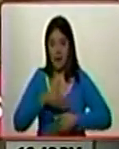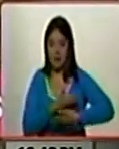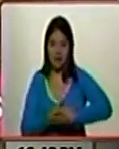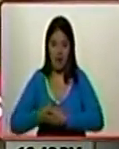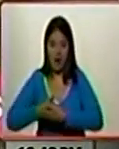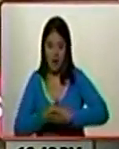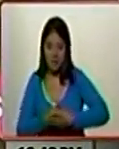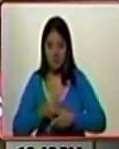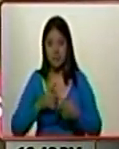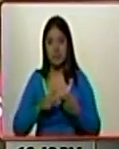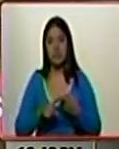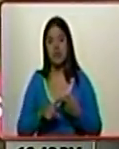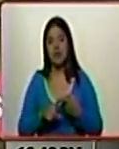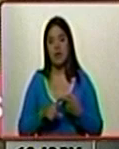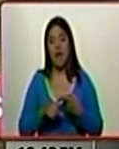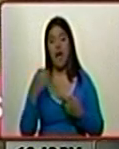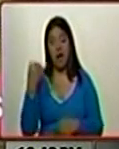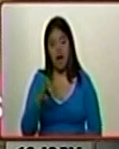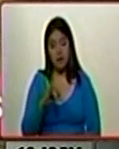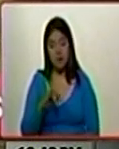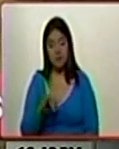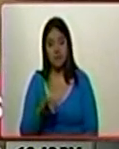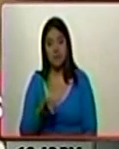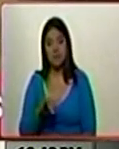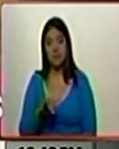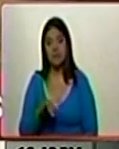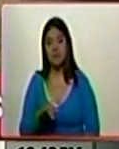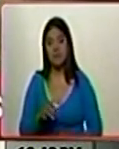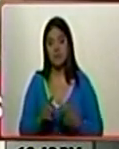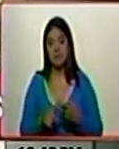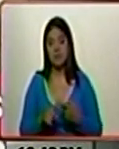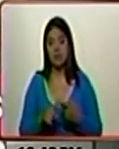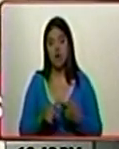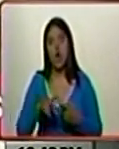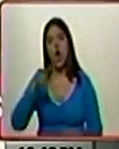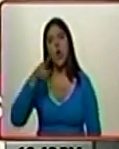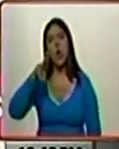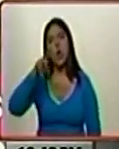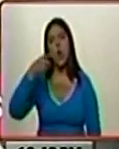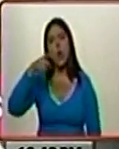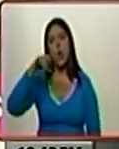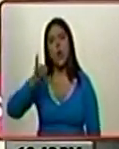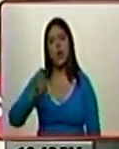pañales de Huggies talla G,